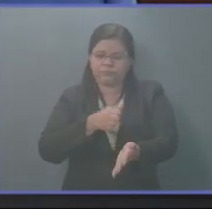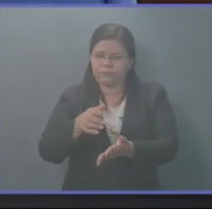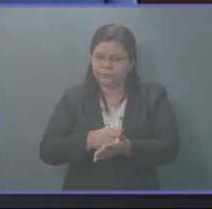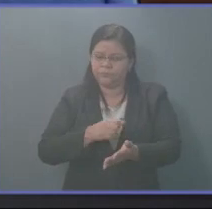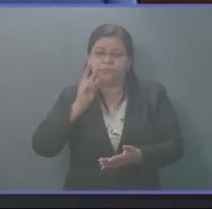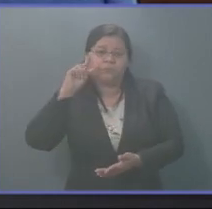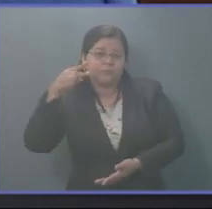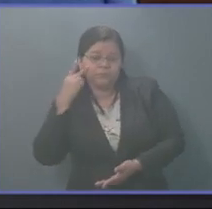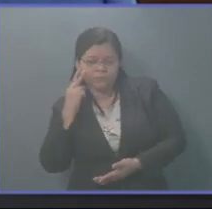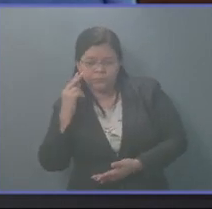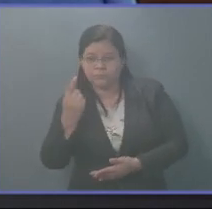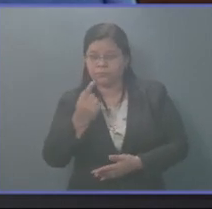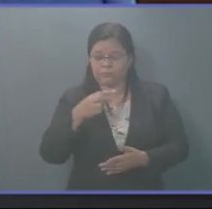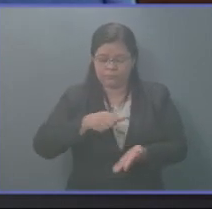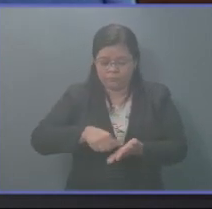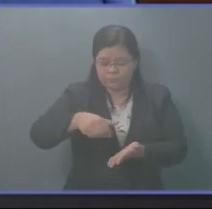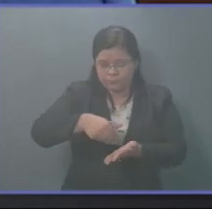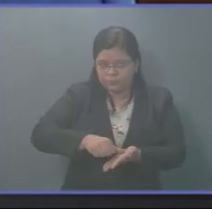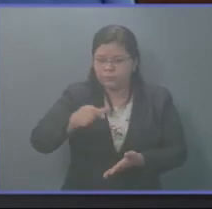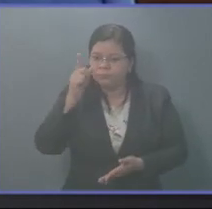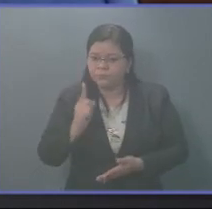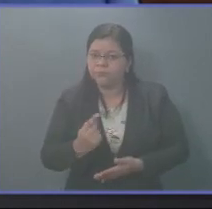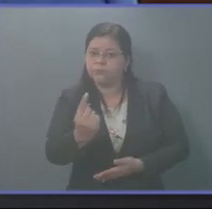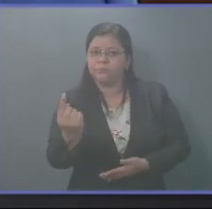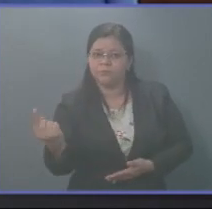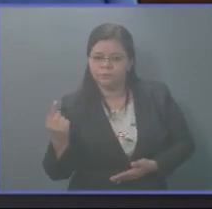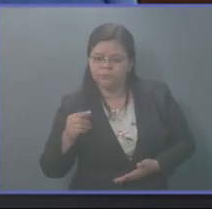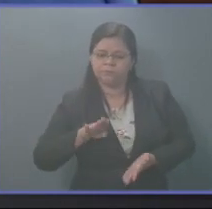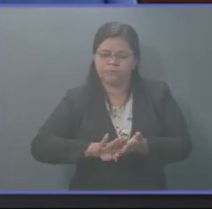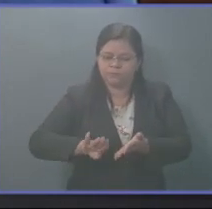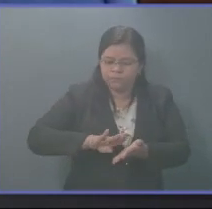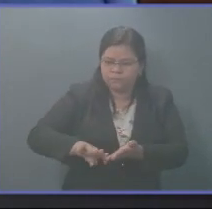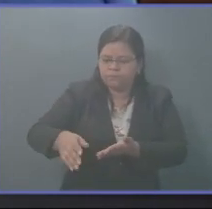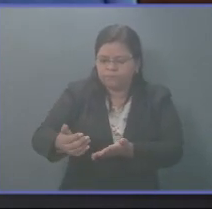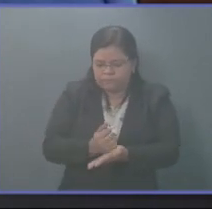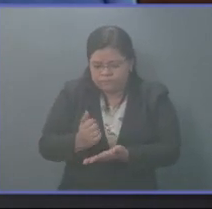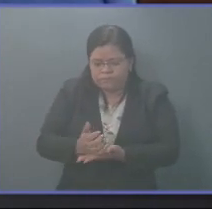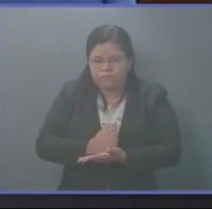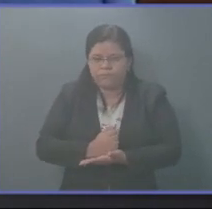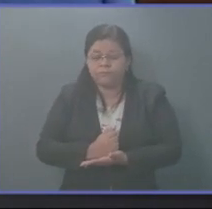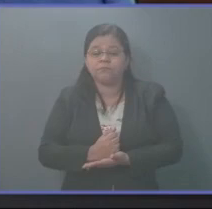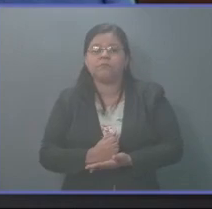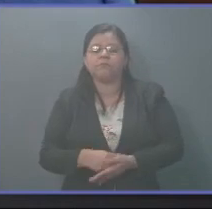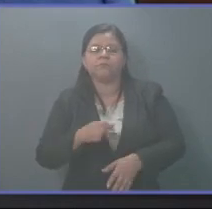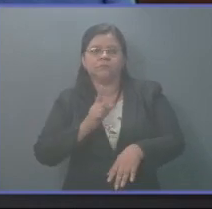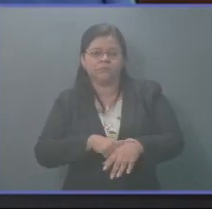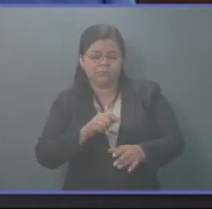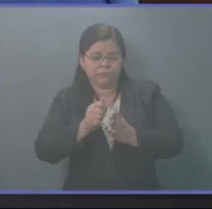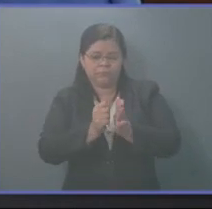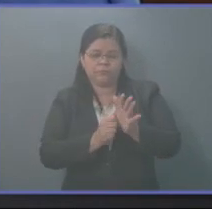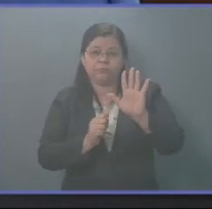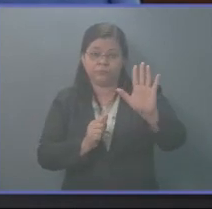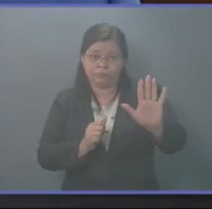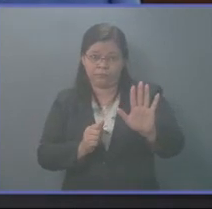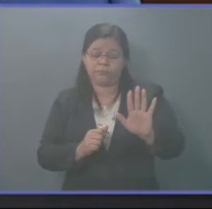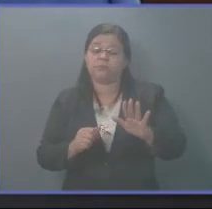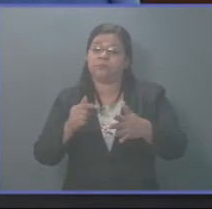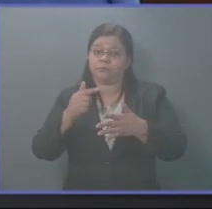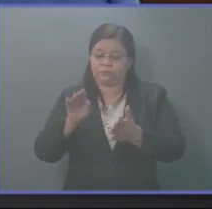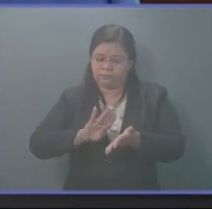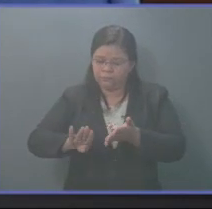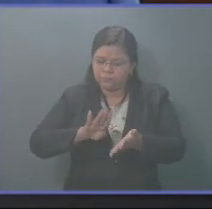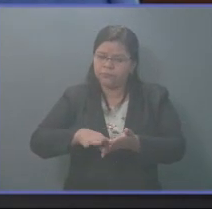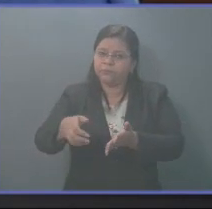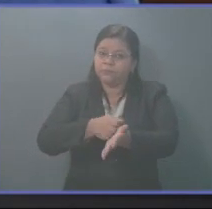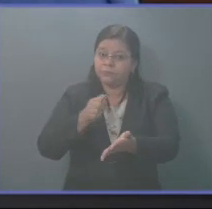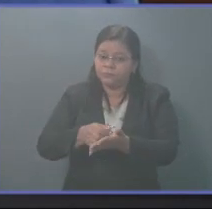los tributos exigidos por el municipio sin contraprestación alguna individualizada. Periodo tributario municipal, artículo 5. Para los efectos del pago de